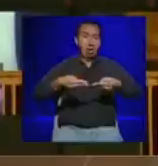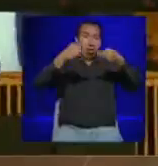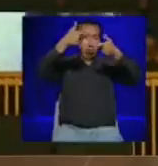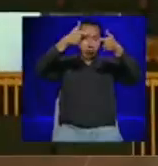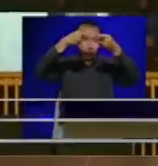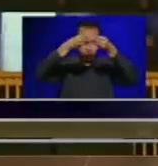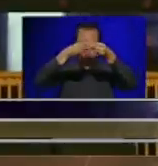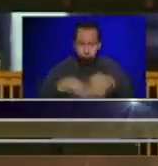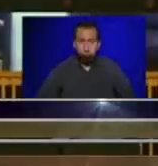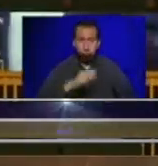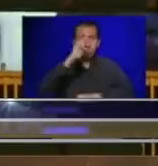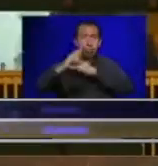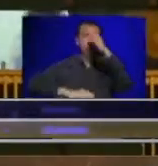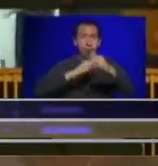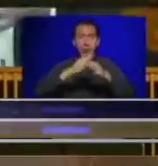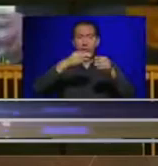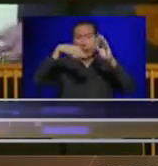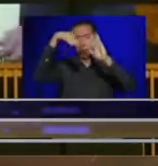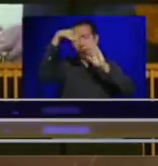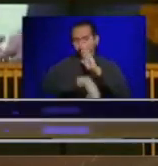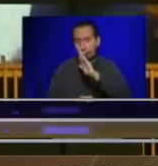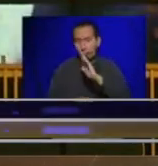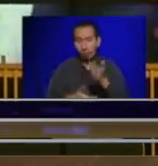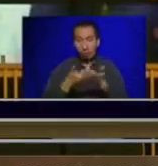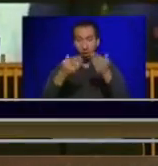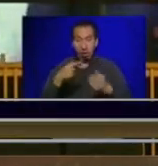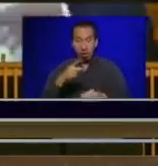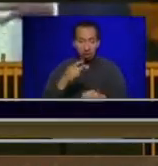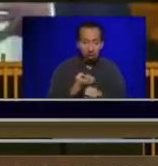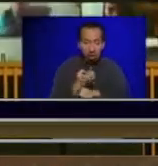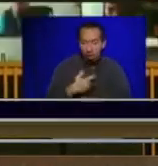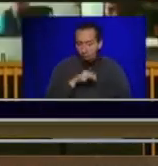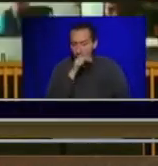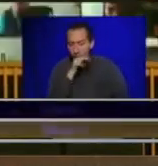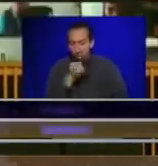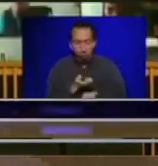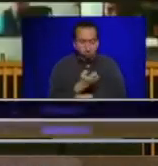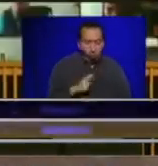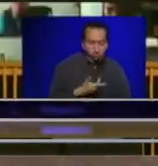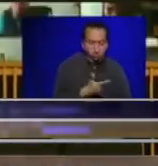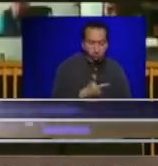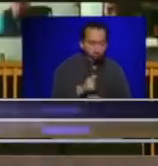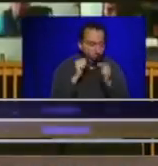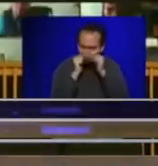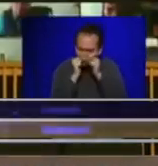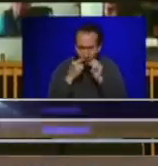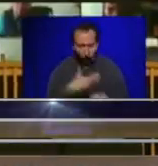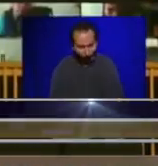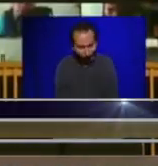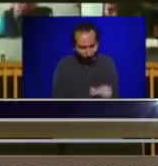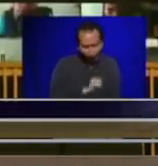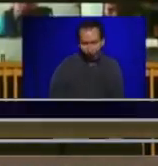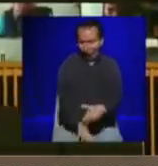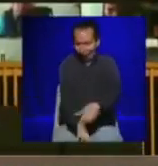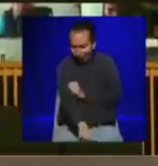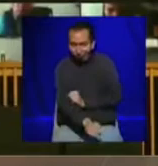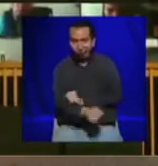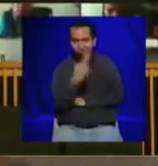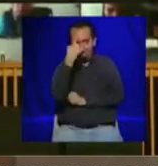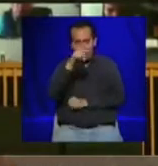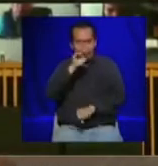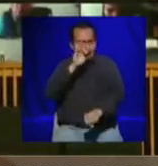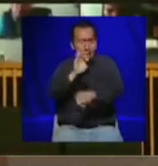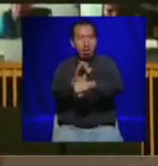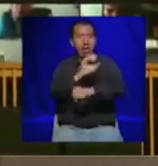Obrador. Aquí en Guanajuato no perdimos el tiempo. Desde el Gobierno Estatal pusimos manos a la obra para cuidar la salud